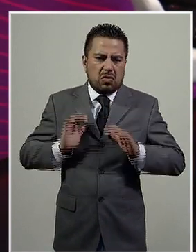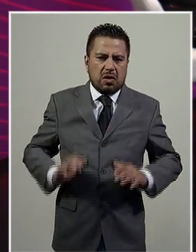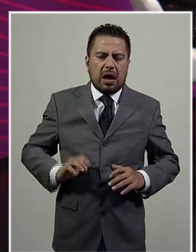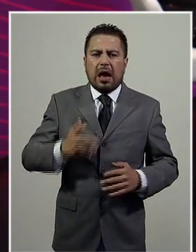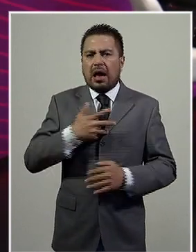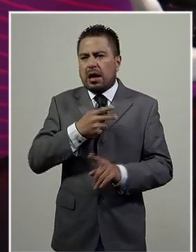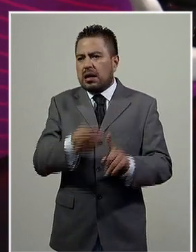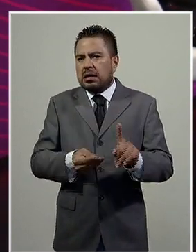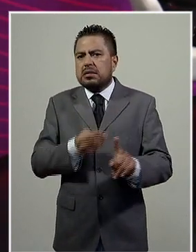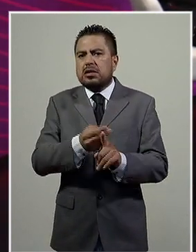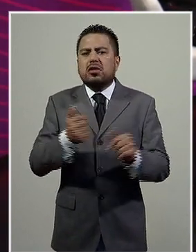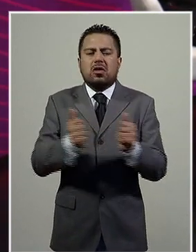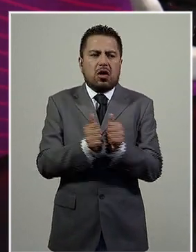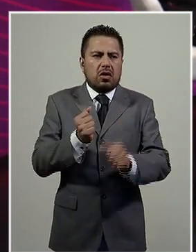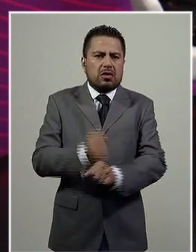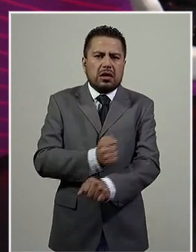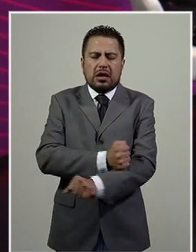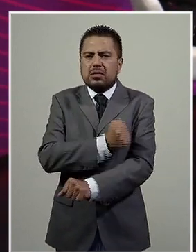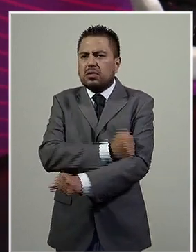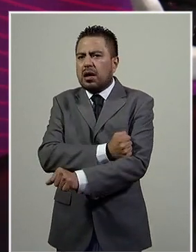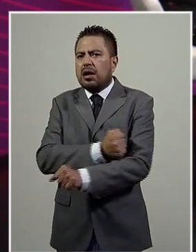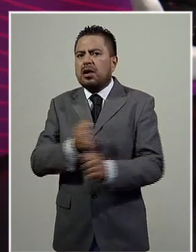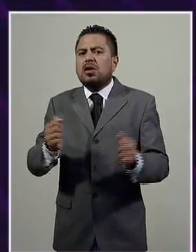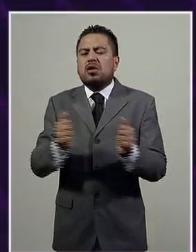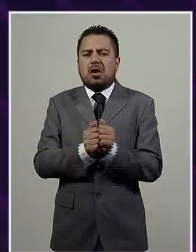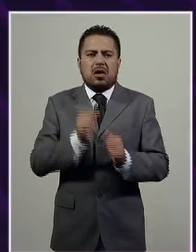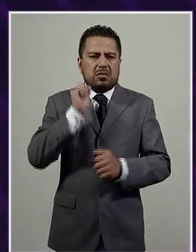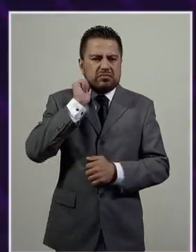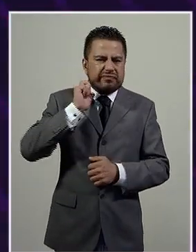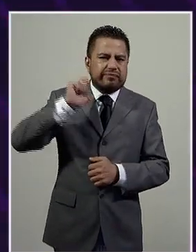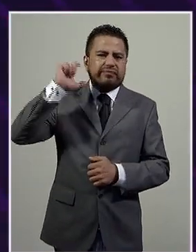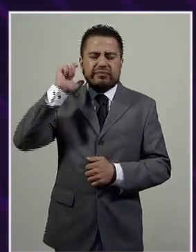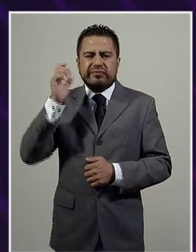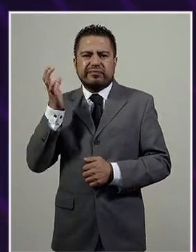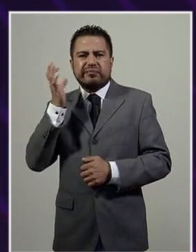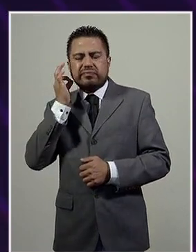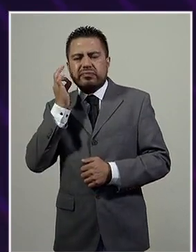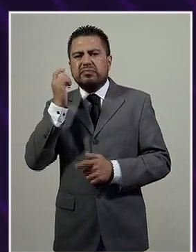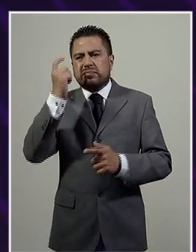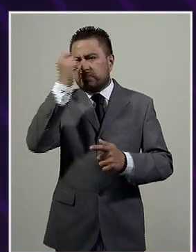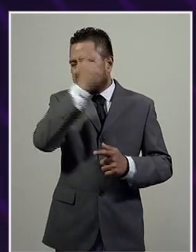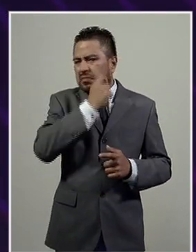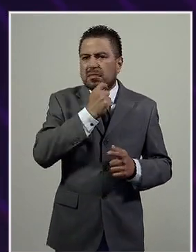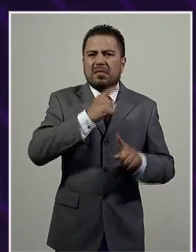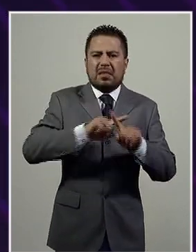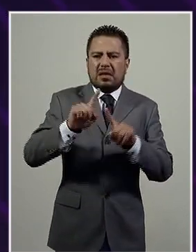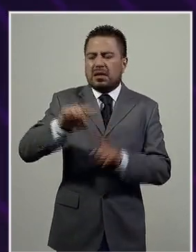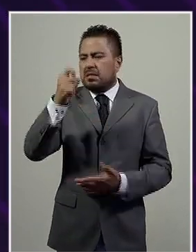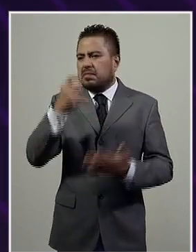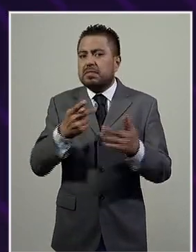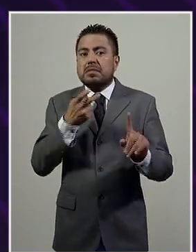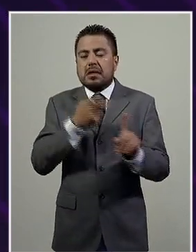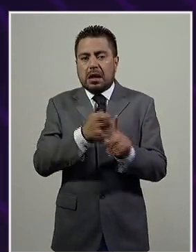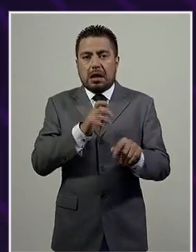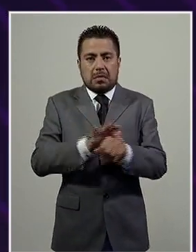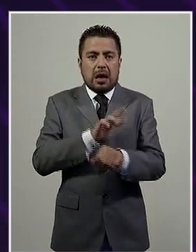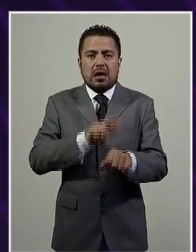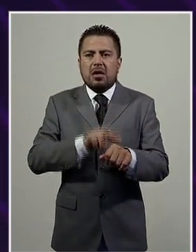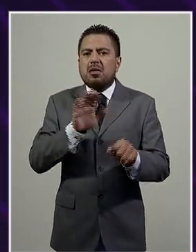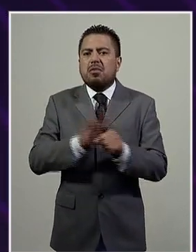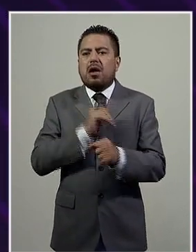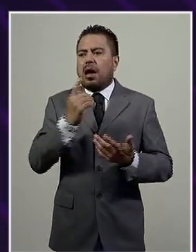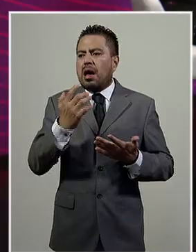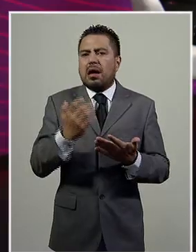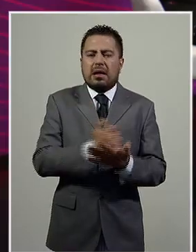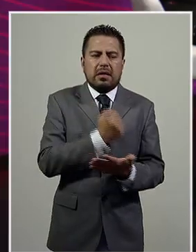tenían, con tatuajes, también con sus expansiones, perforaciones, altos rangos tenían estos distintivos, porque se los habían